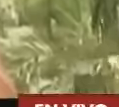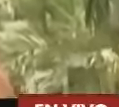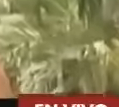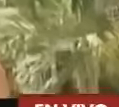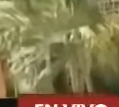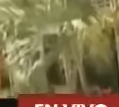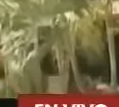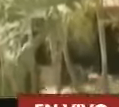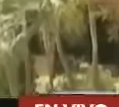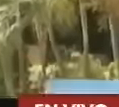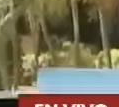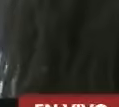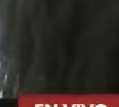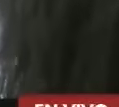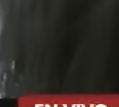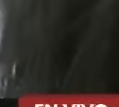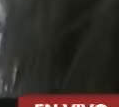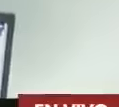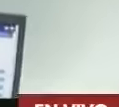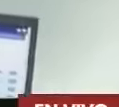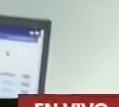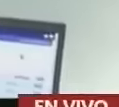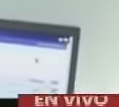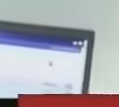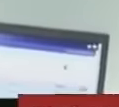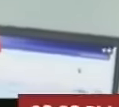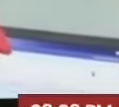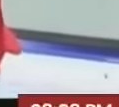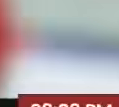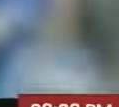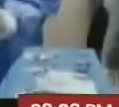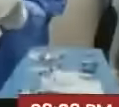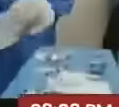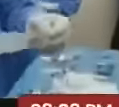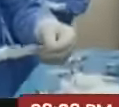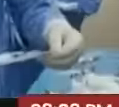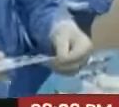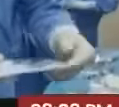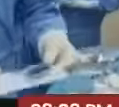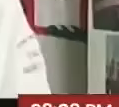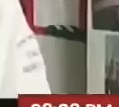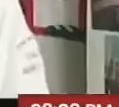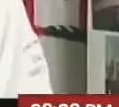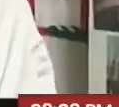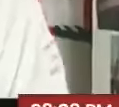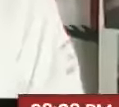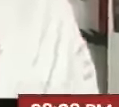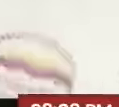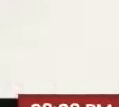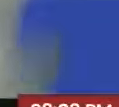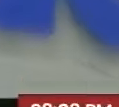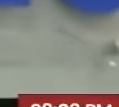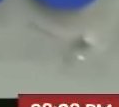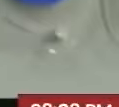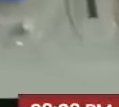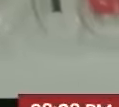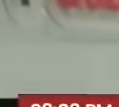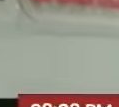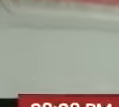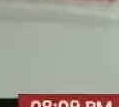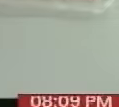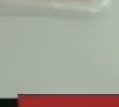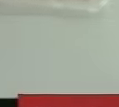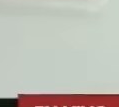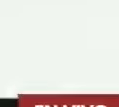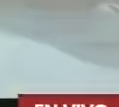gracias. Espero que esta herramienta siga avanzando, que la gente la siga utilizando y que la gente confíe y sepa que sí funciona. Podemos decir